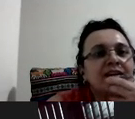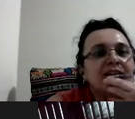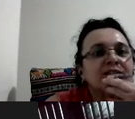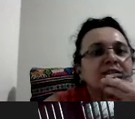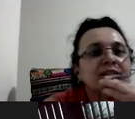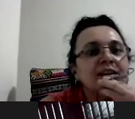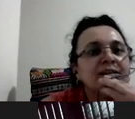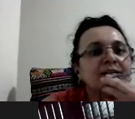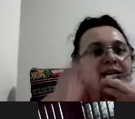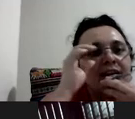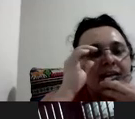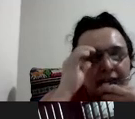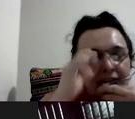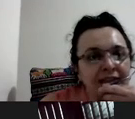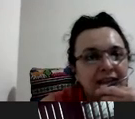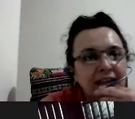Vacation.